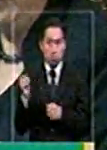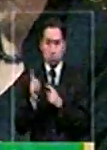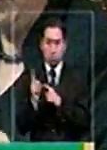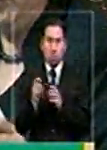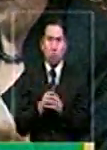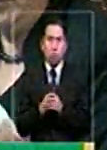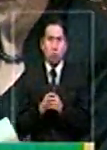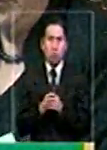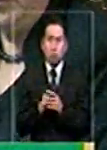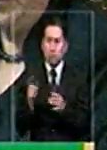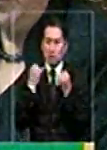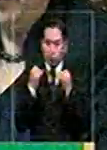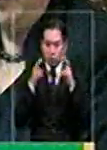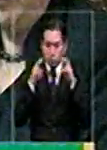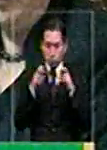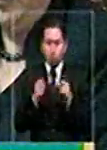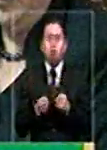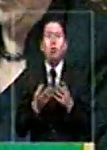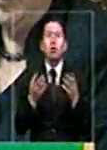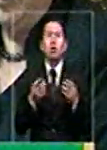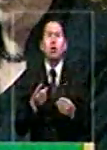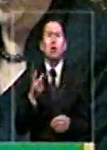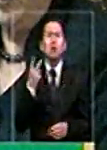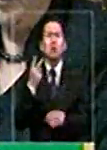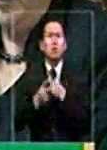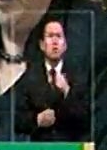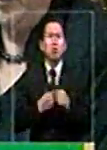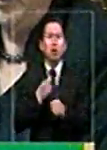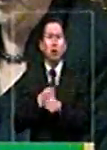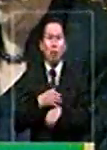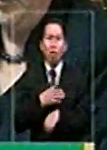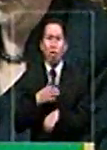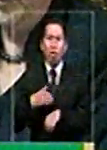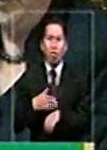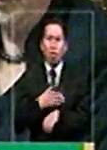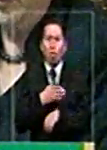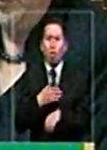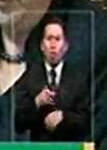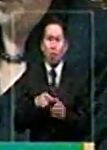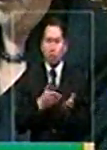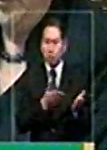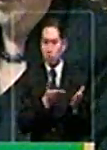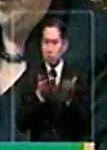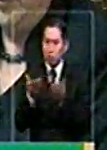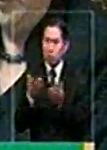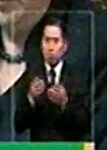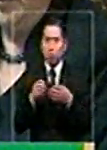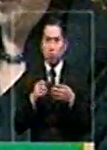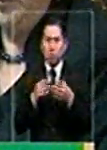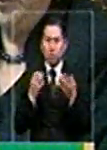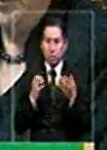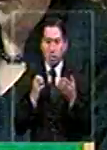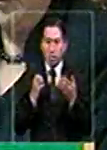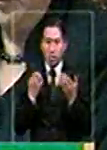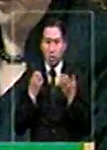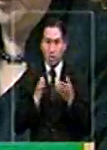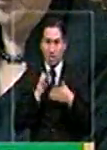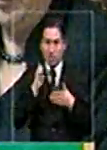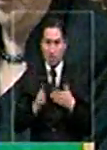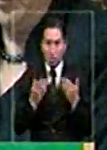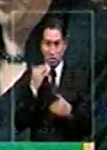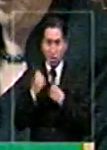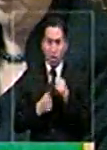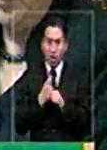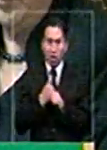¿Cuánto tarda este informe? 2 años. Es entregado a principios de enero del presente año.